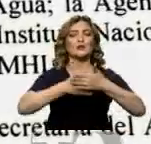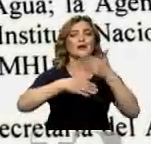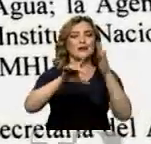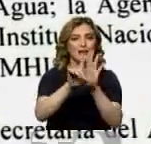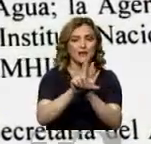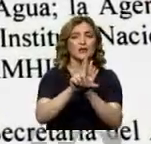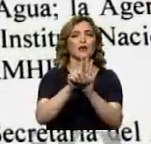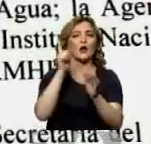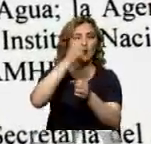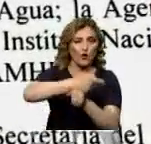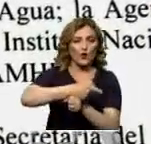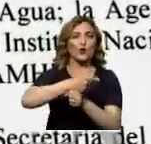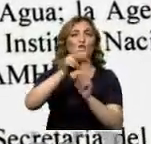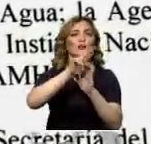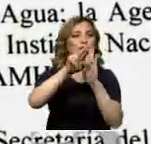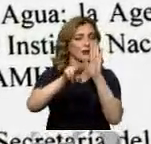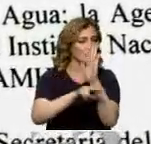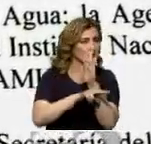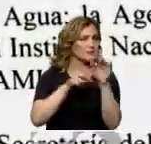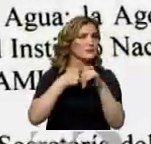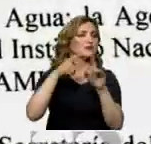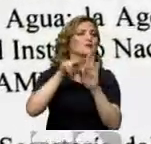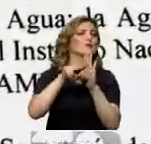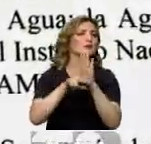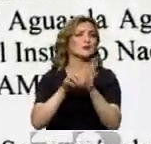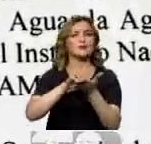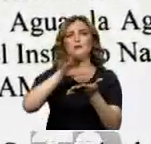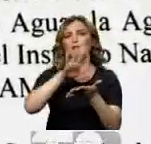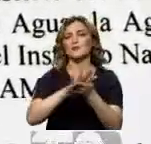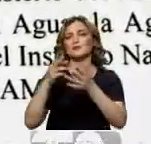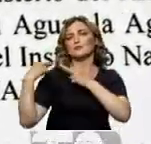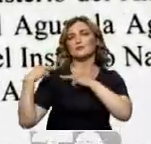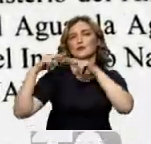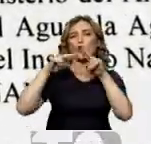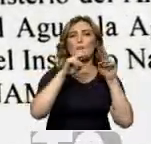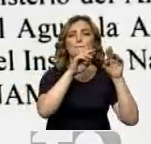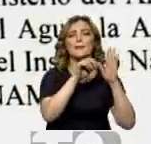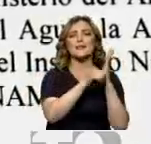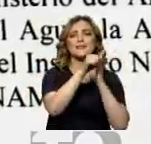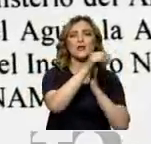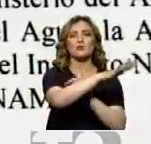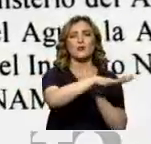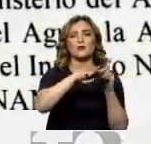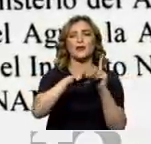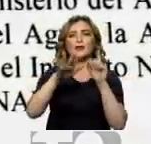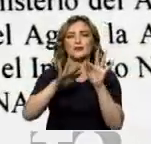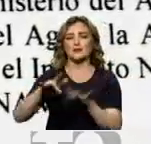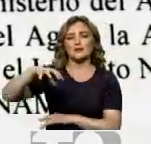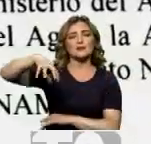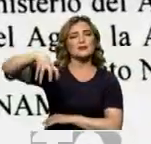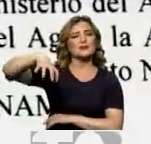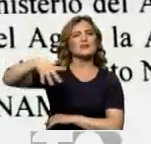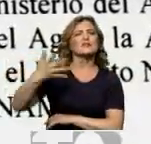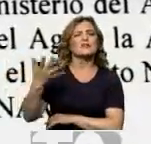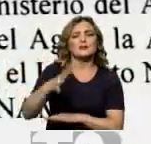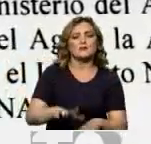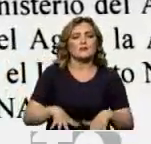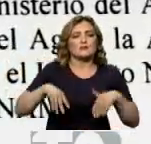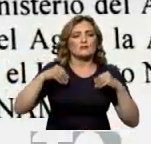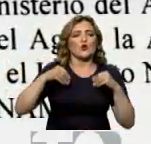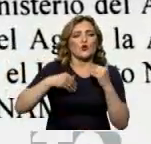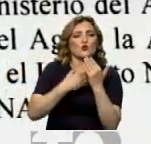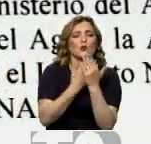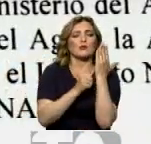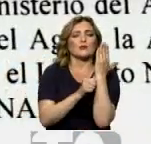leyes, decretos, reglamentos y demás normativa vigente que le correspondían al Ministerio de Ambiente y a la Secretaría del Agua serán asumidas por el